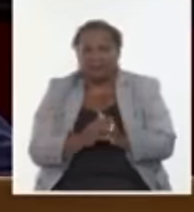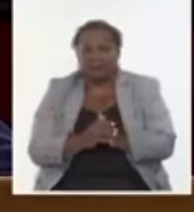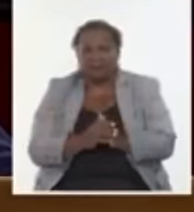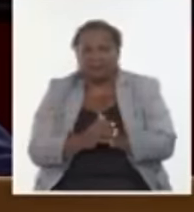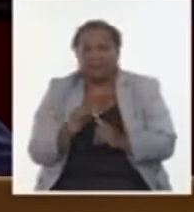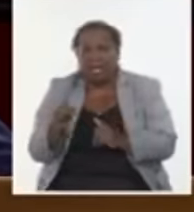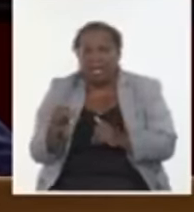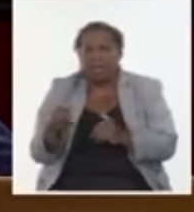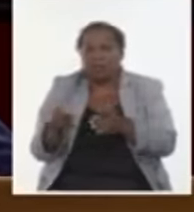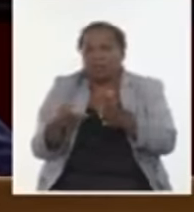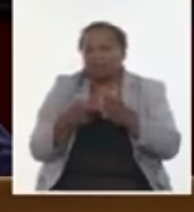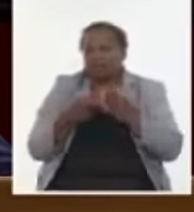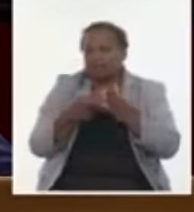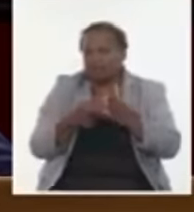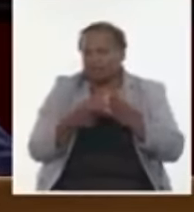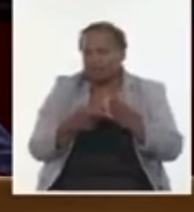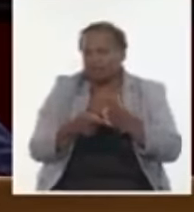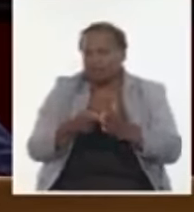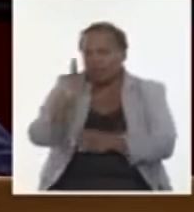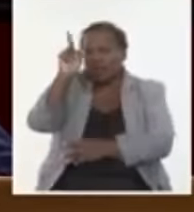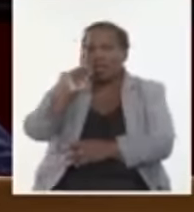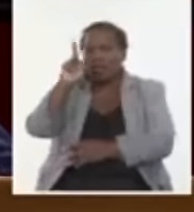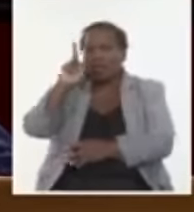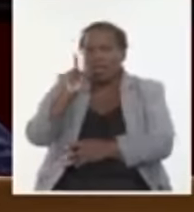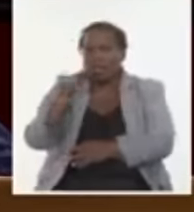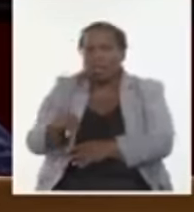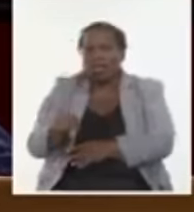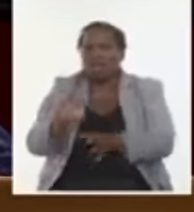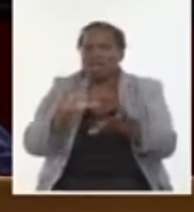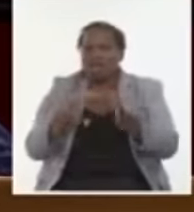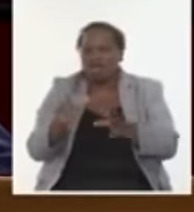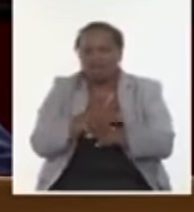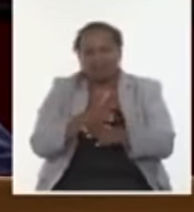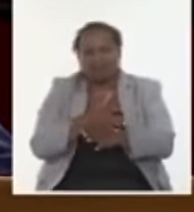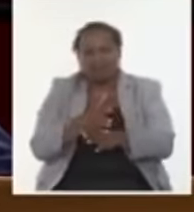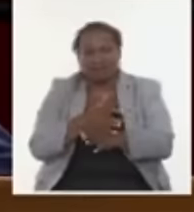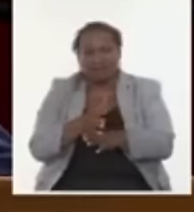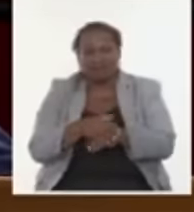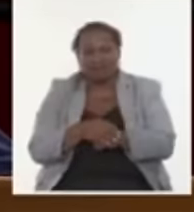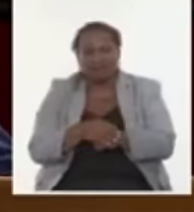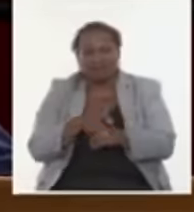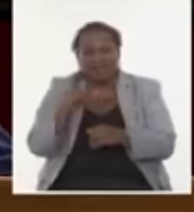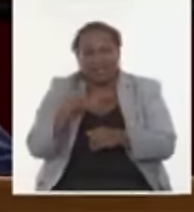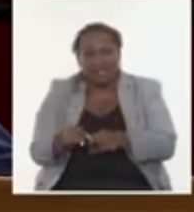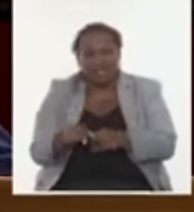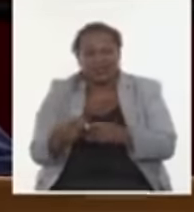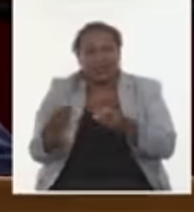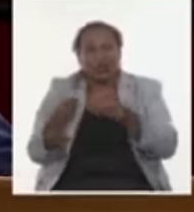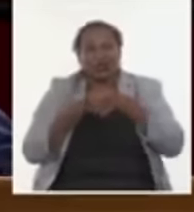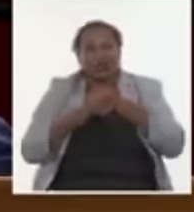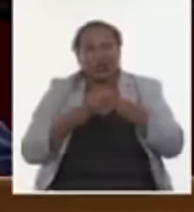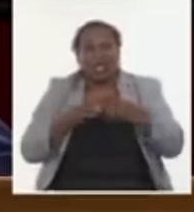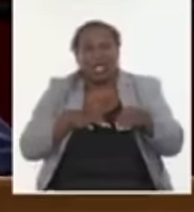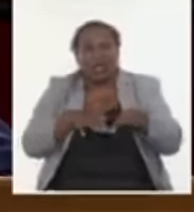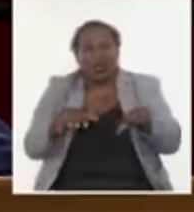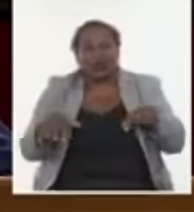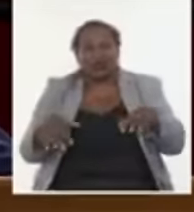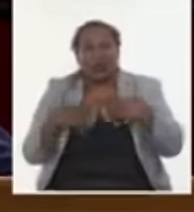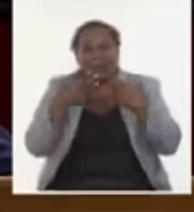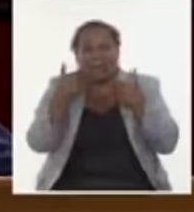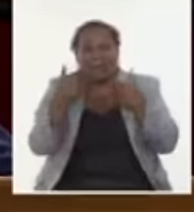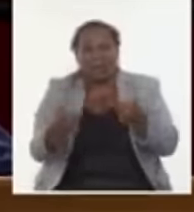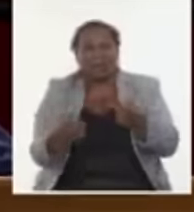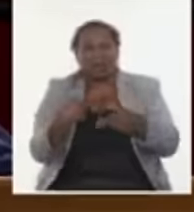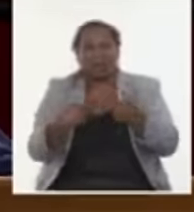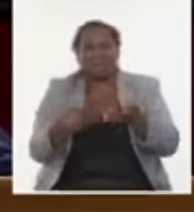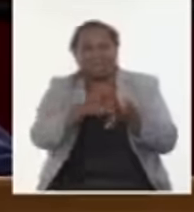aportes interesantes, además de que es un ejercicio diferente que nos pondrá en mejores condiciones para tener una buena ley de